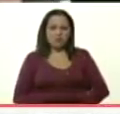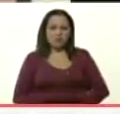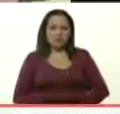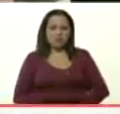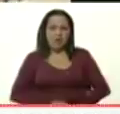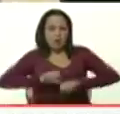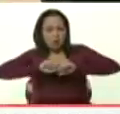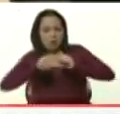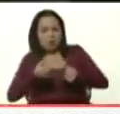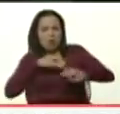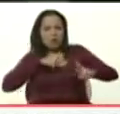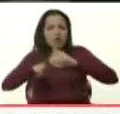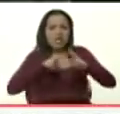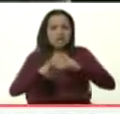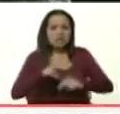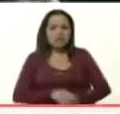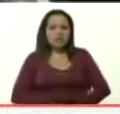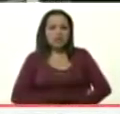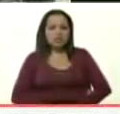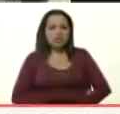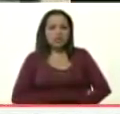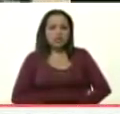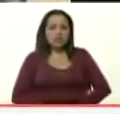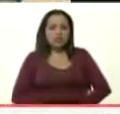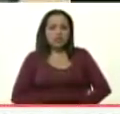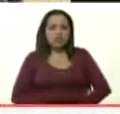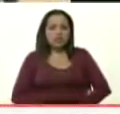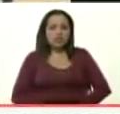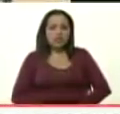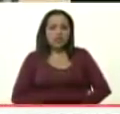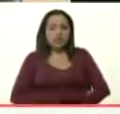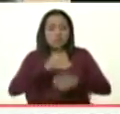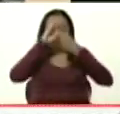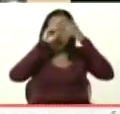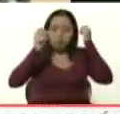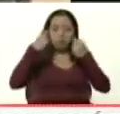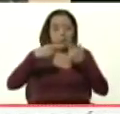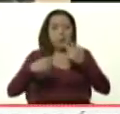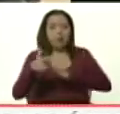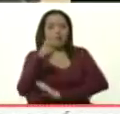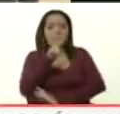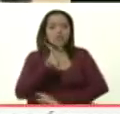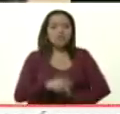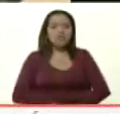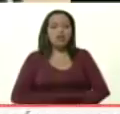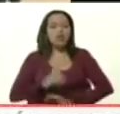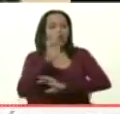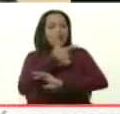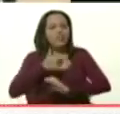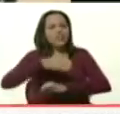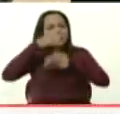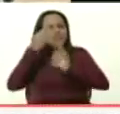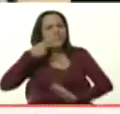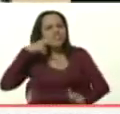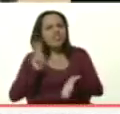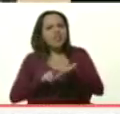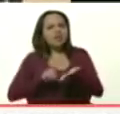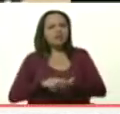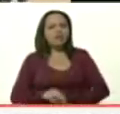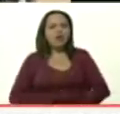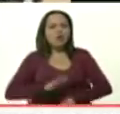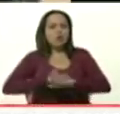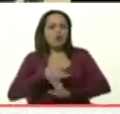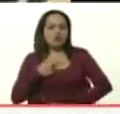rompió relaciones diplomáticas y consulares con Venezuela, con el gobierno legítimo en funciones, porque yo no solamente